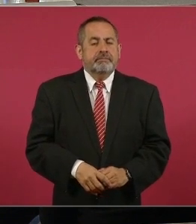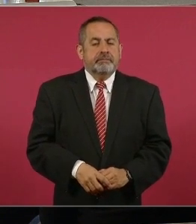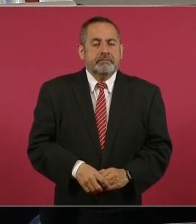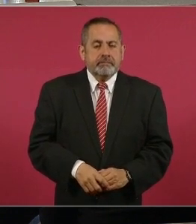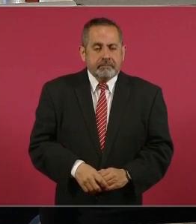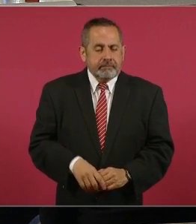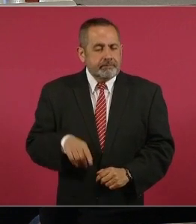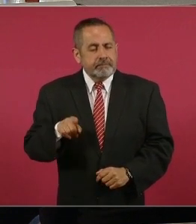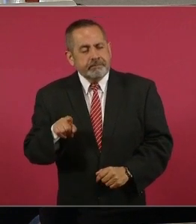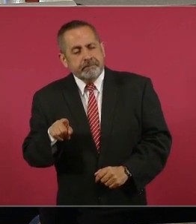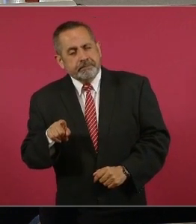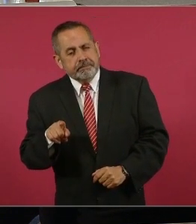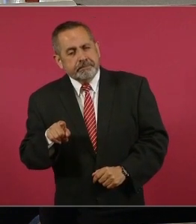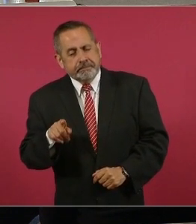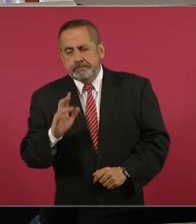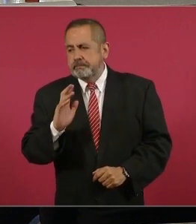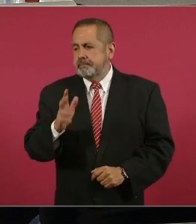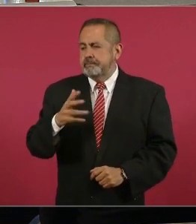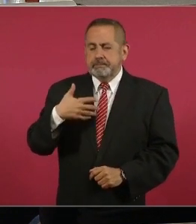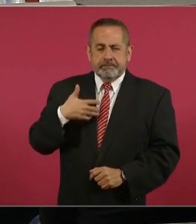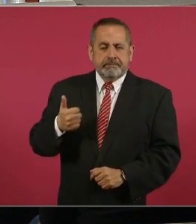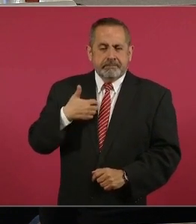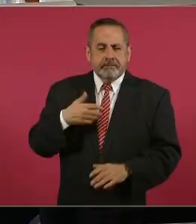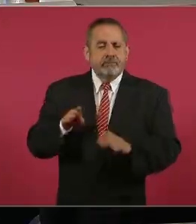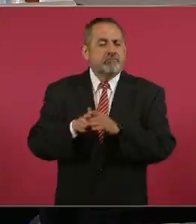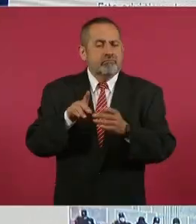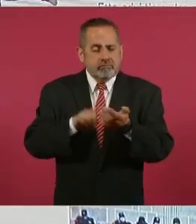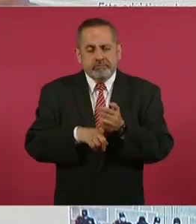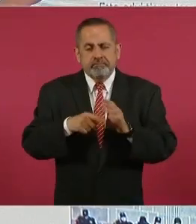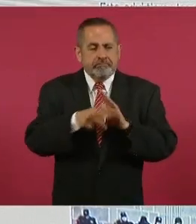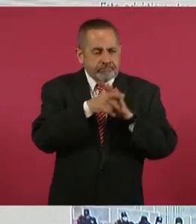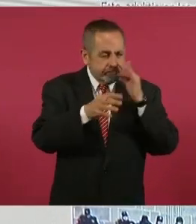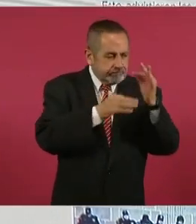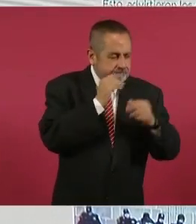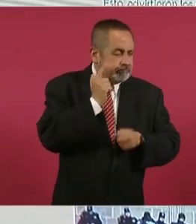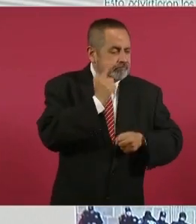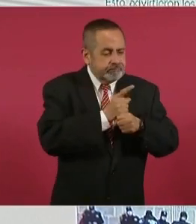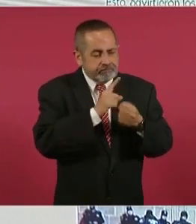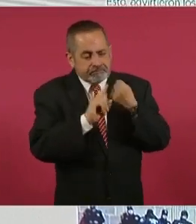para entender el papel de los medios,